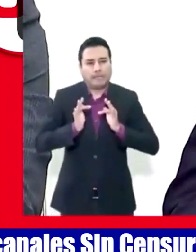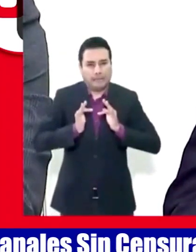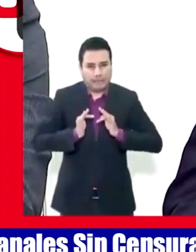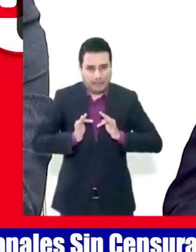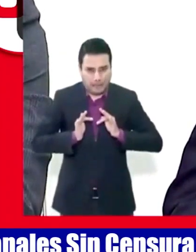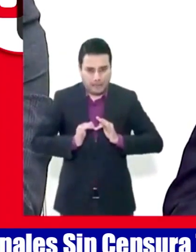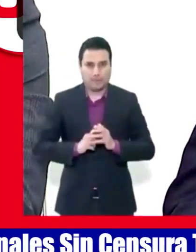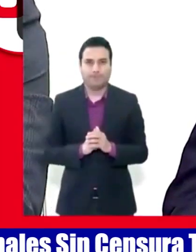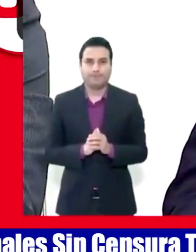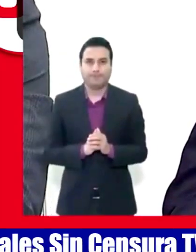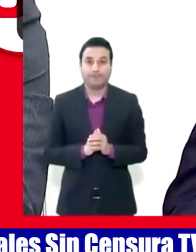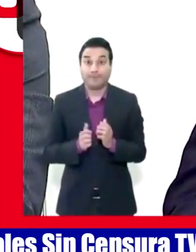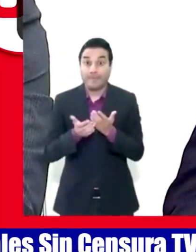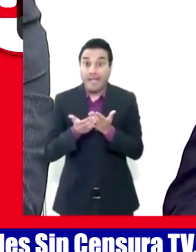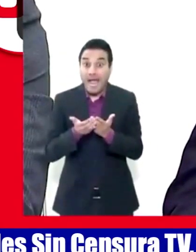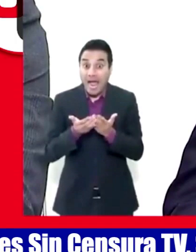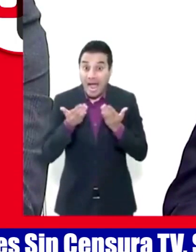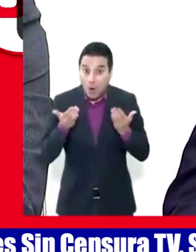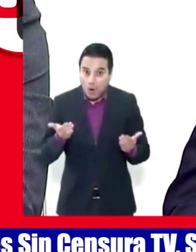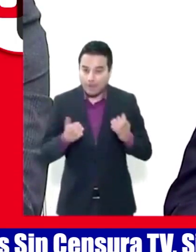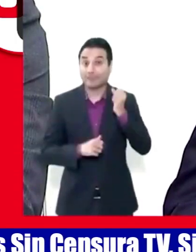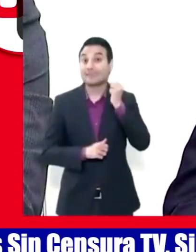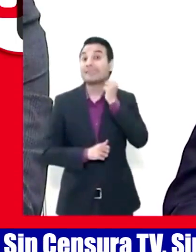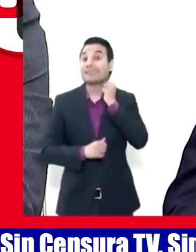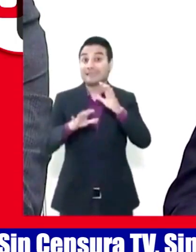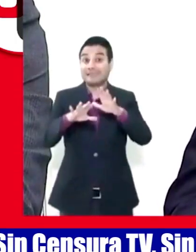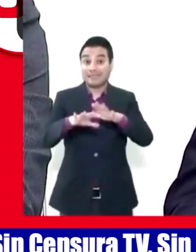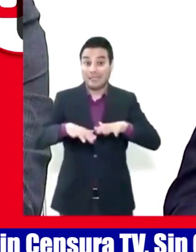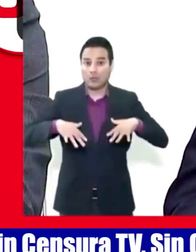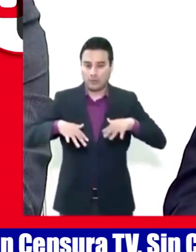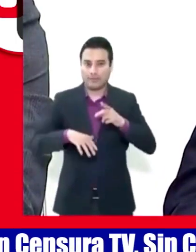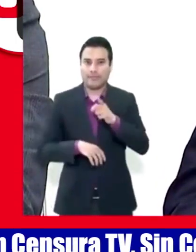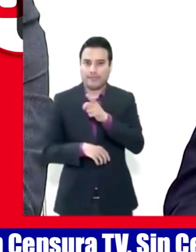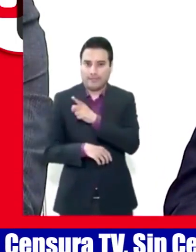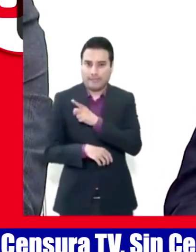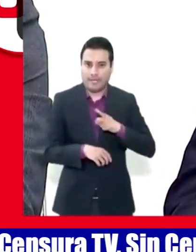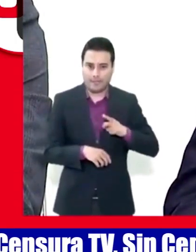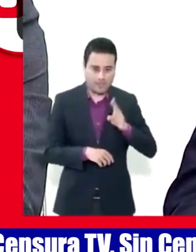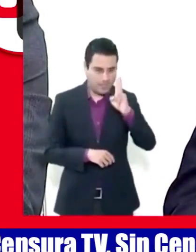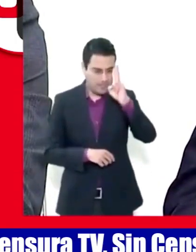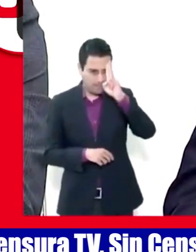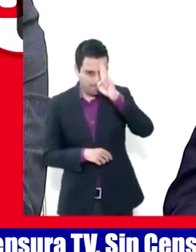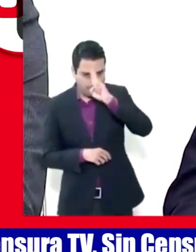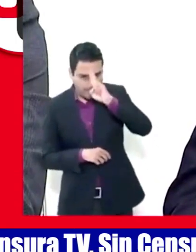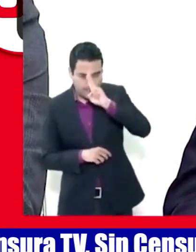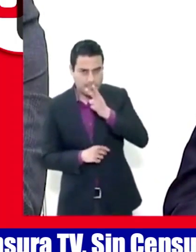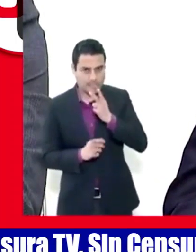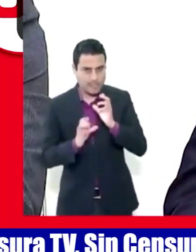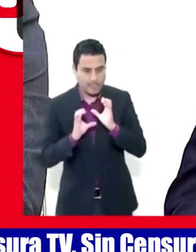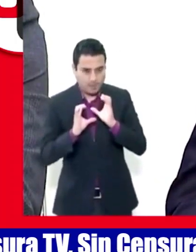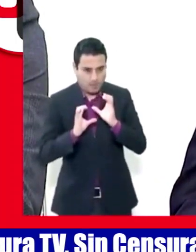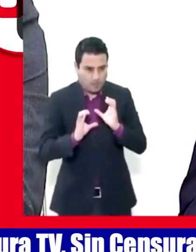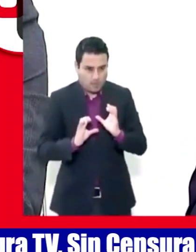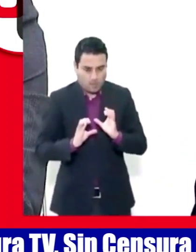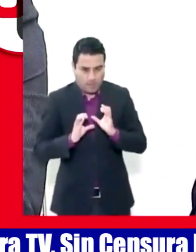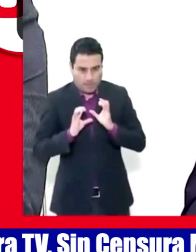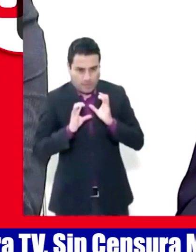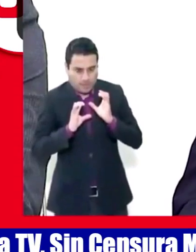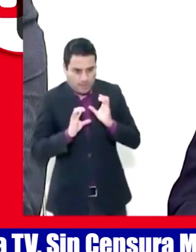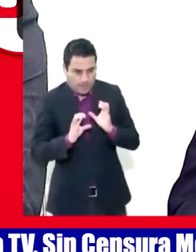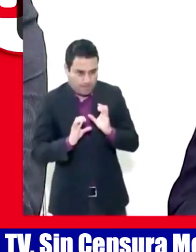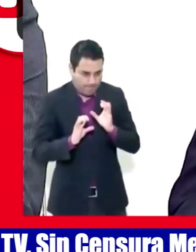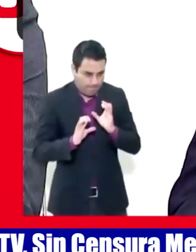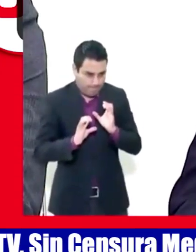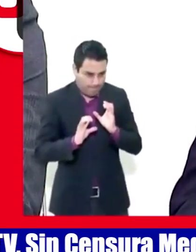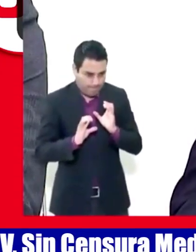hoy con prudencia objetividad información pero sobre todo con la visión